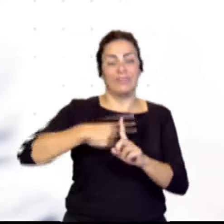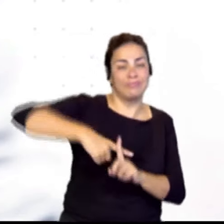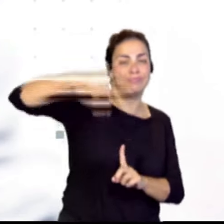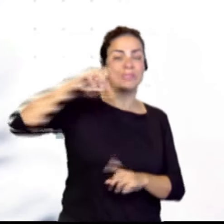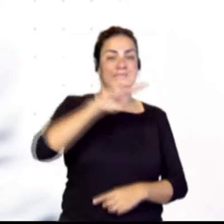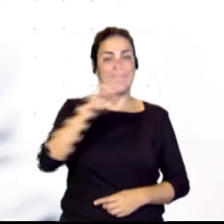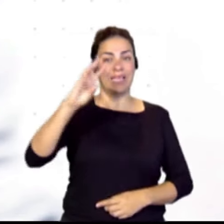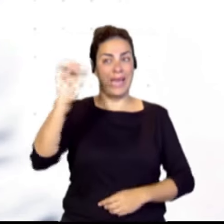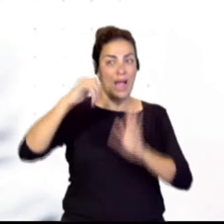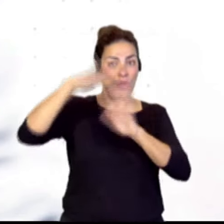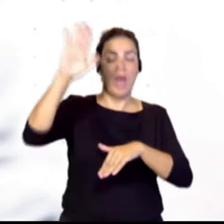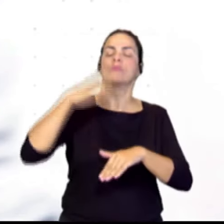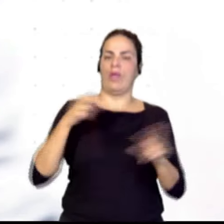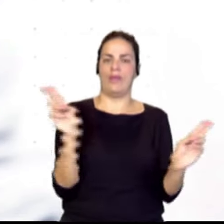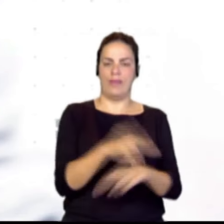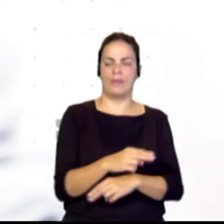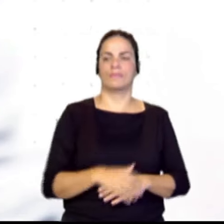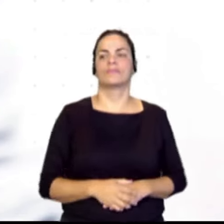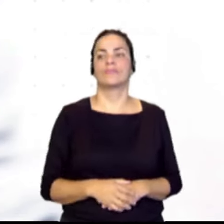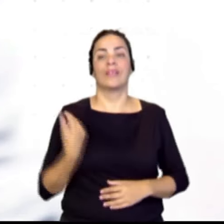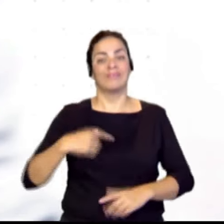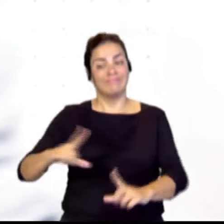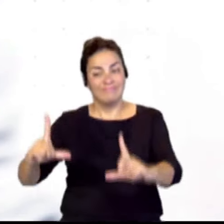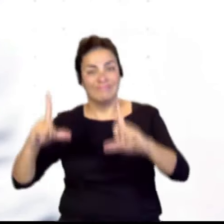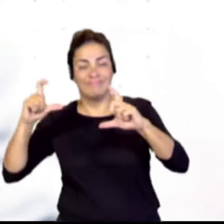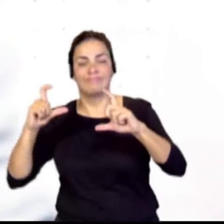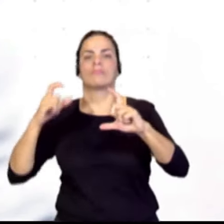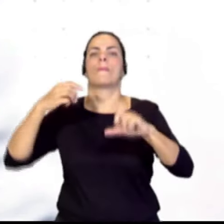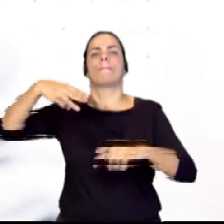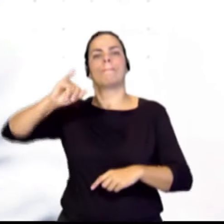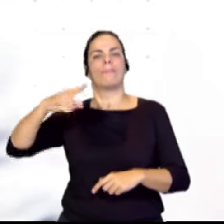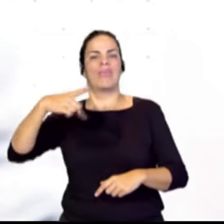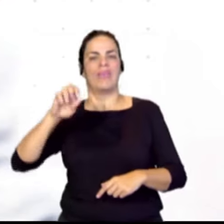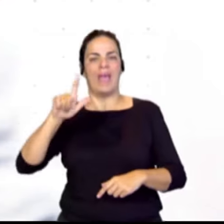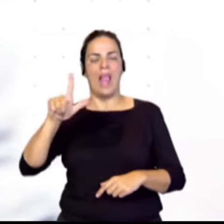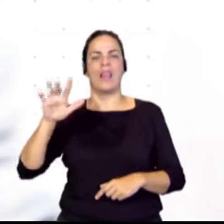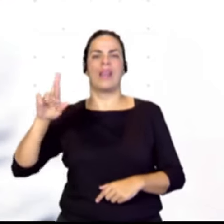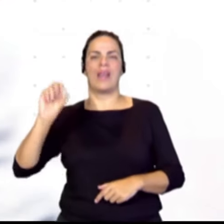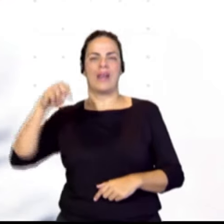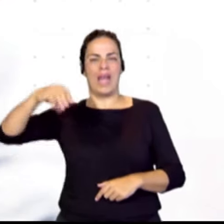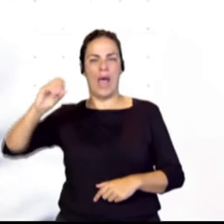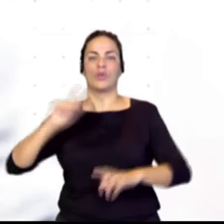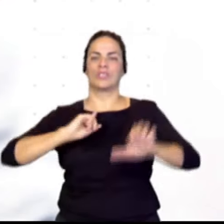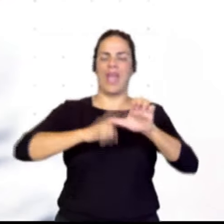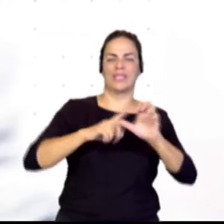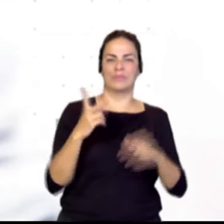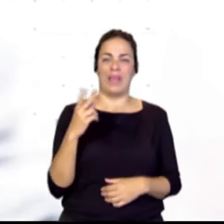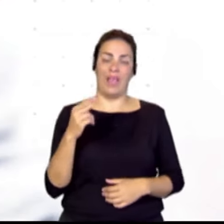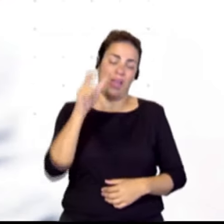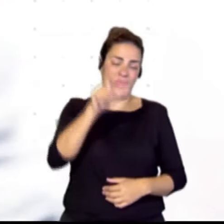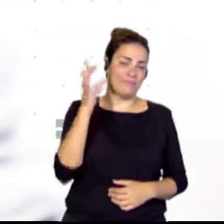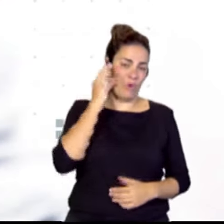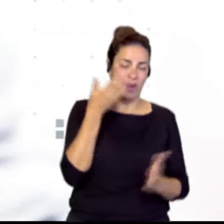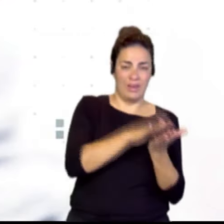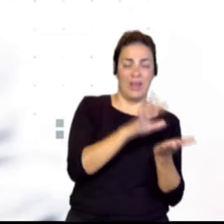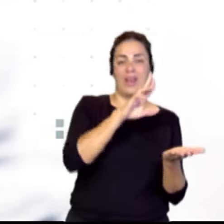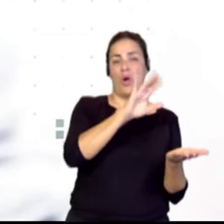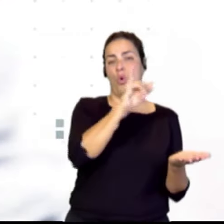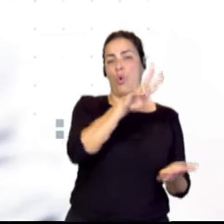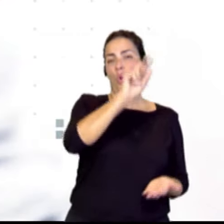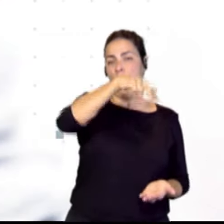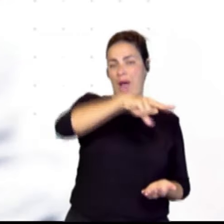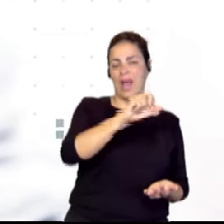temperatura y fotografía para Miguel Ramos expareja de la desaparecida Juana Ramos la fiscalía pide juicio